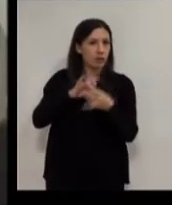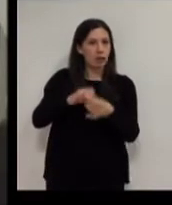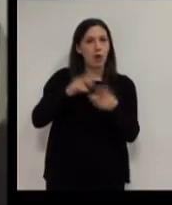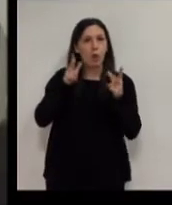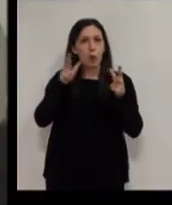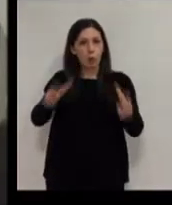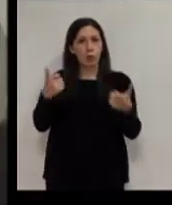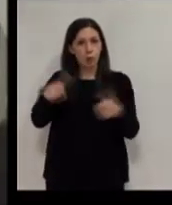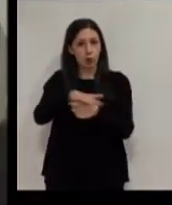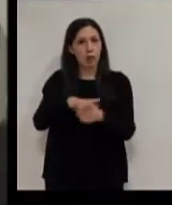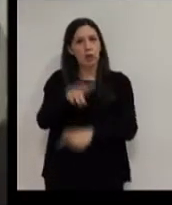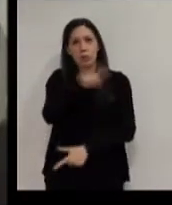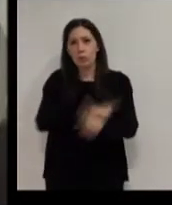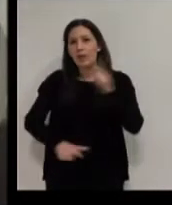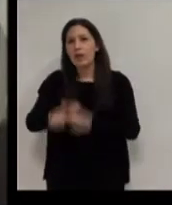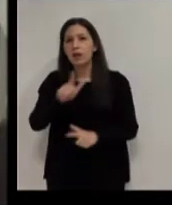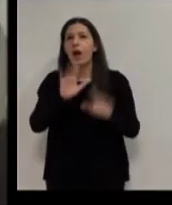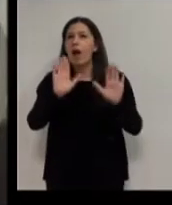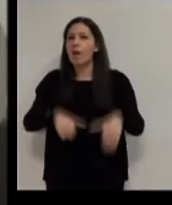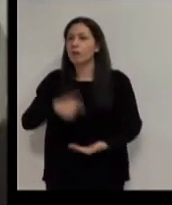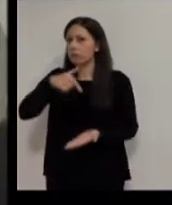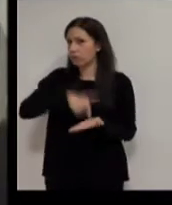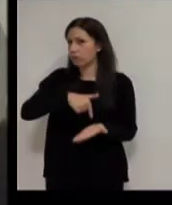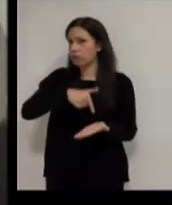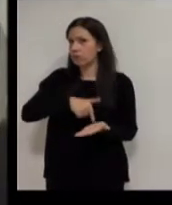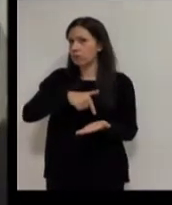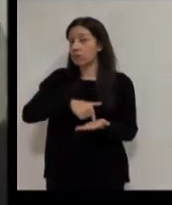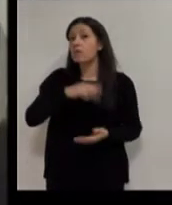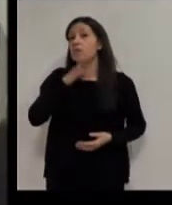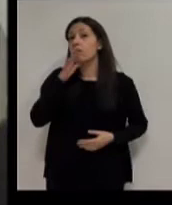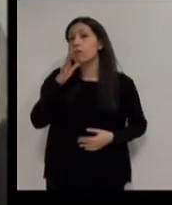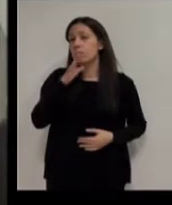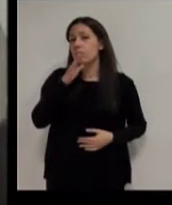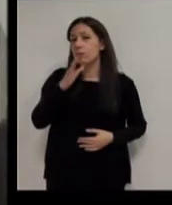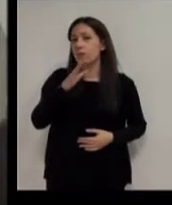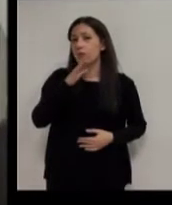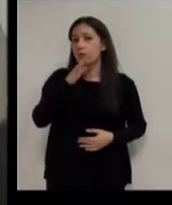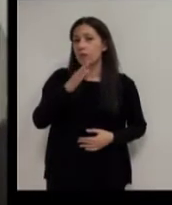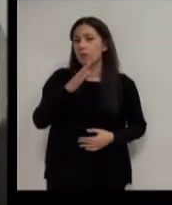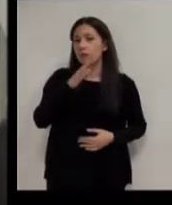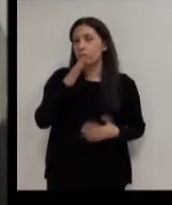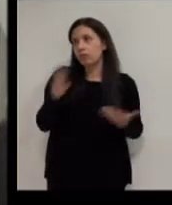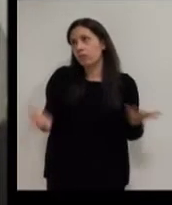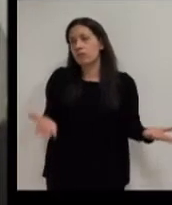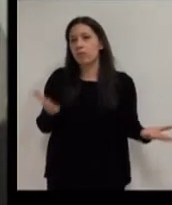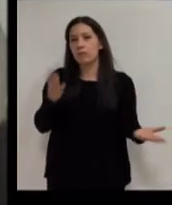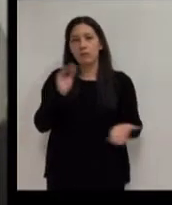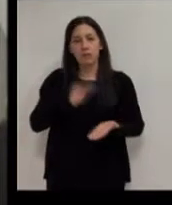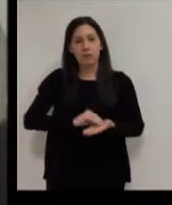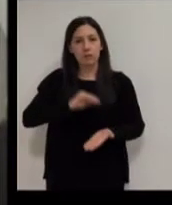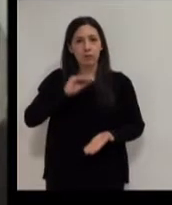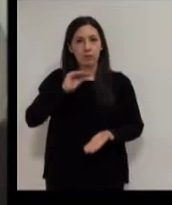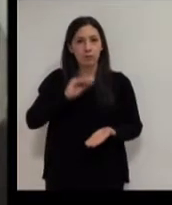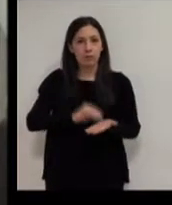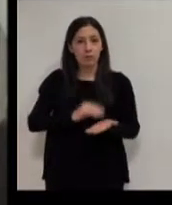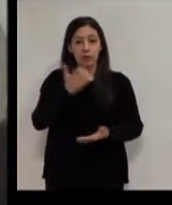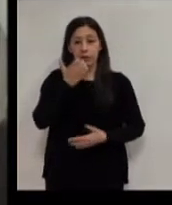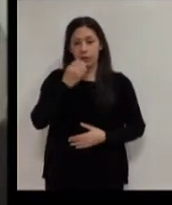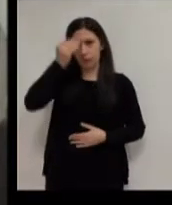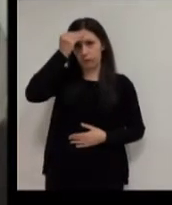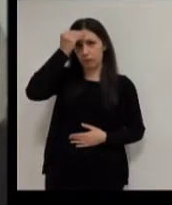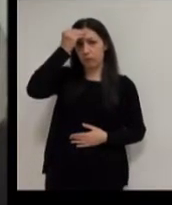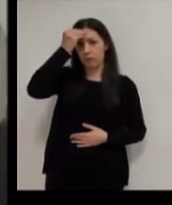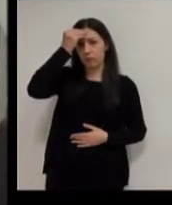el punto de vista de agencia de viajes, hemos reclamado, puesto que muchas veces cuando se